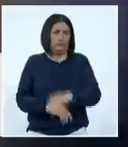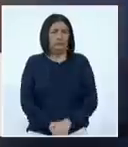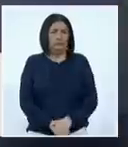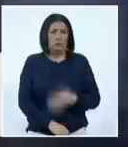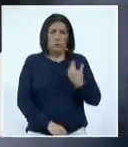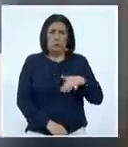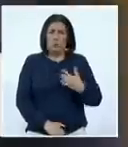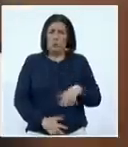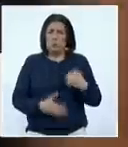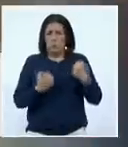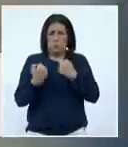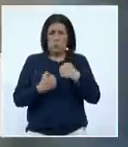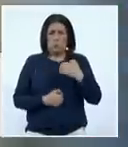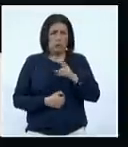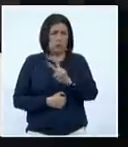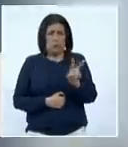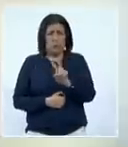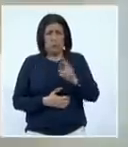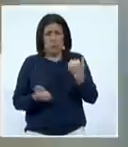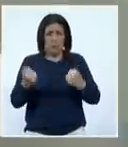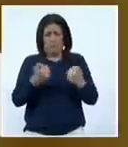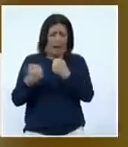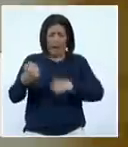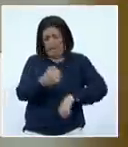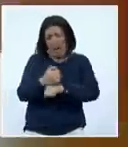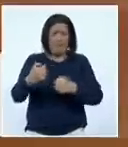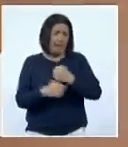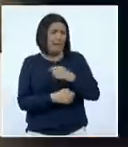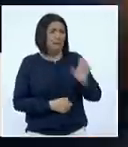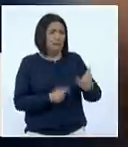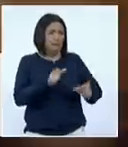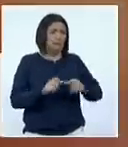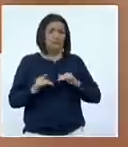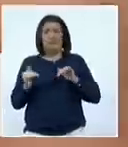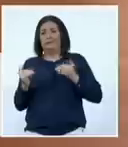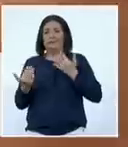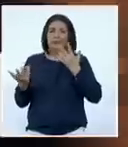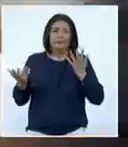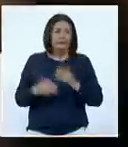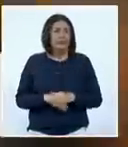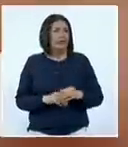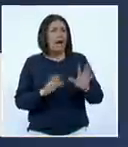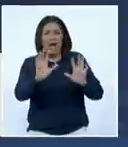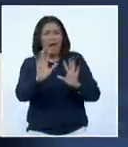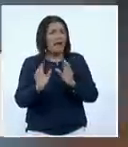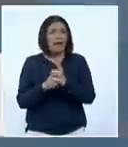La gresca se desató y ambos se dieron de puñetes y patadas, causando el pánico entre la gente.